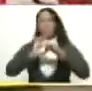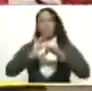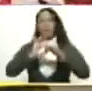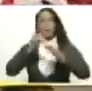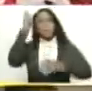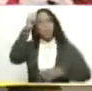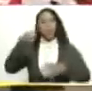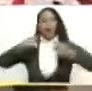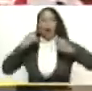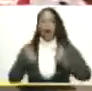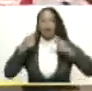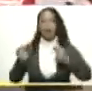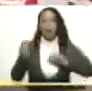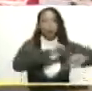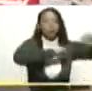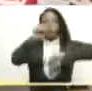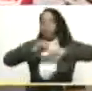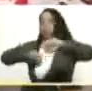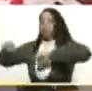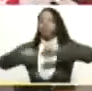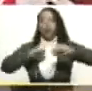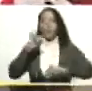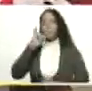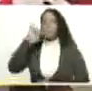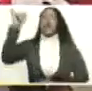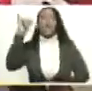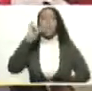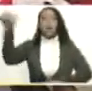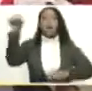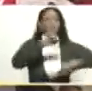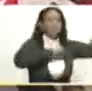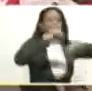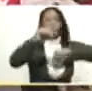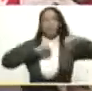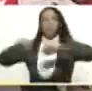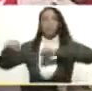pueblo activo, pueblo denunciante, pueblo movilizado.